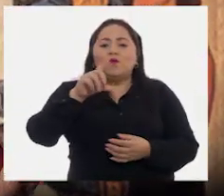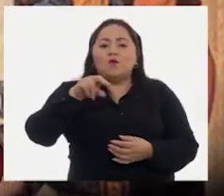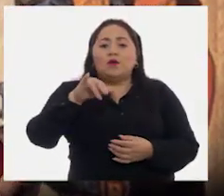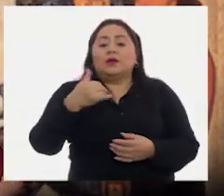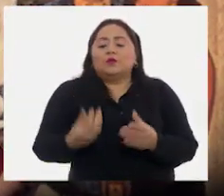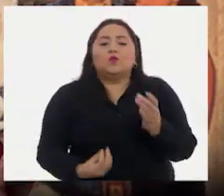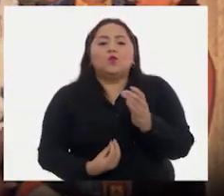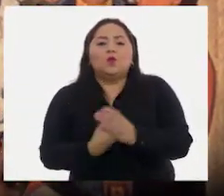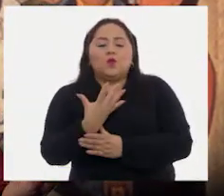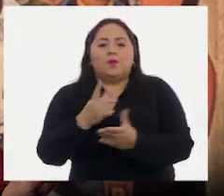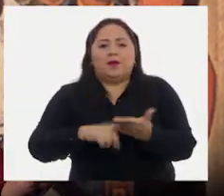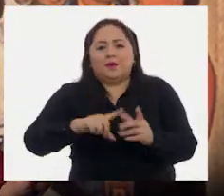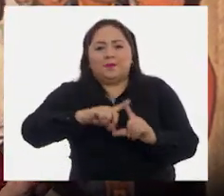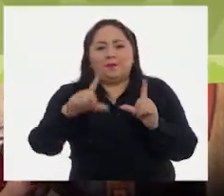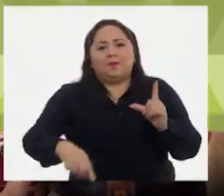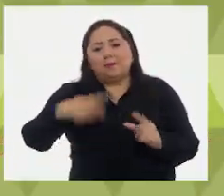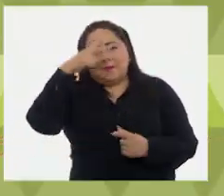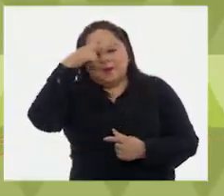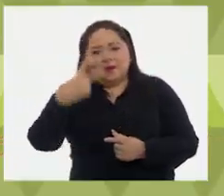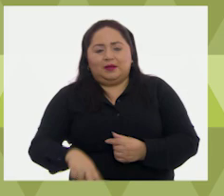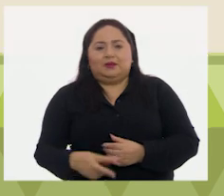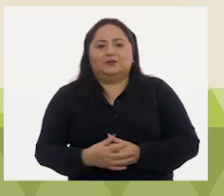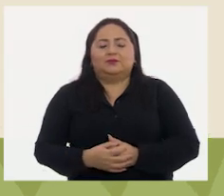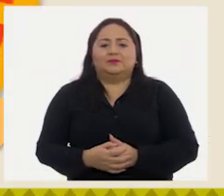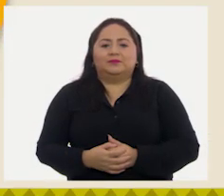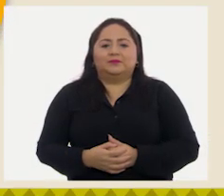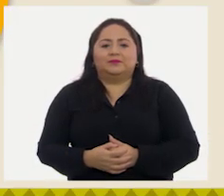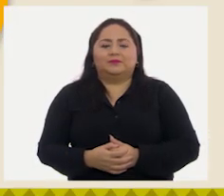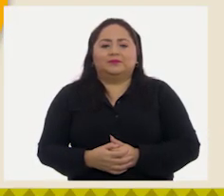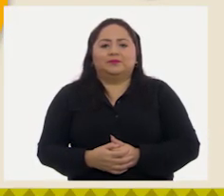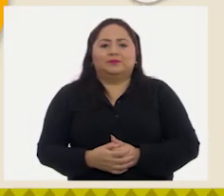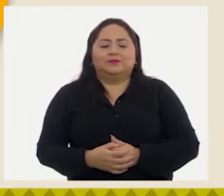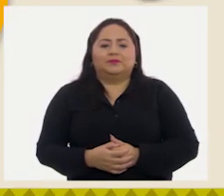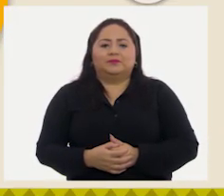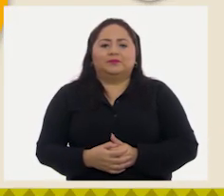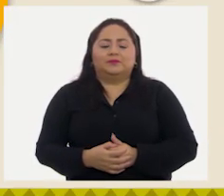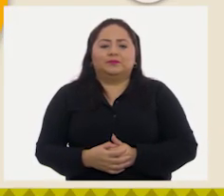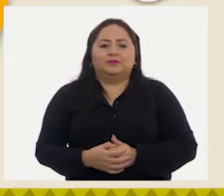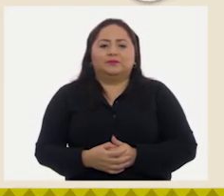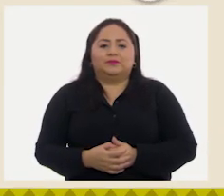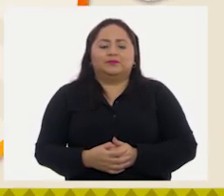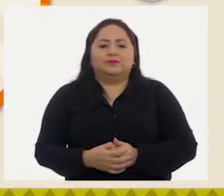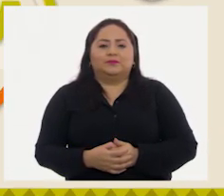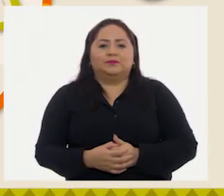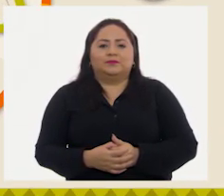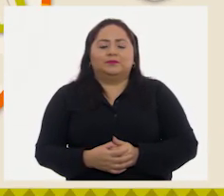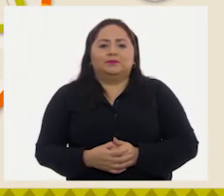la nueva República Mexicana.